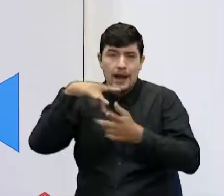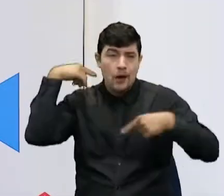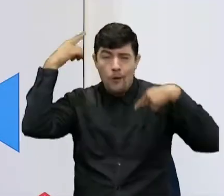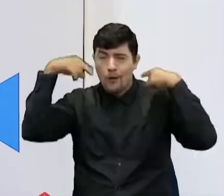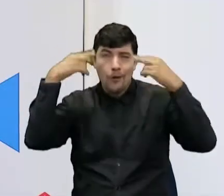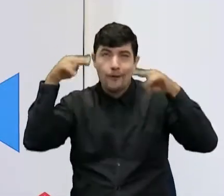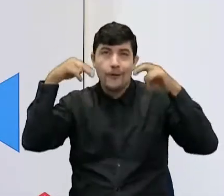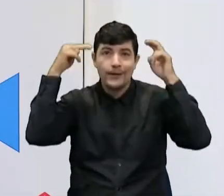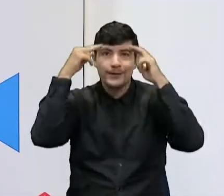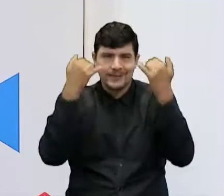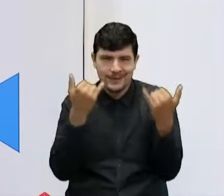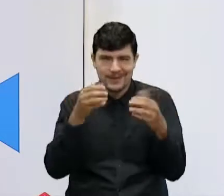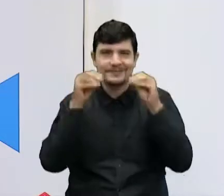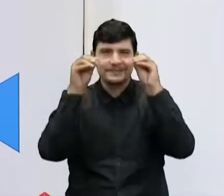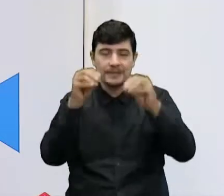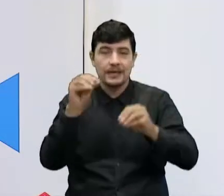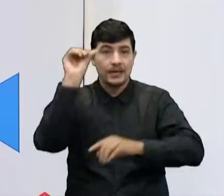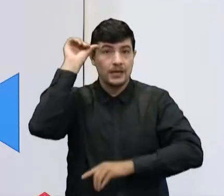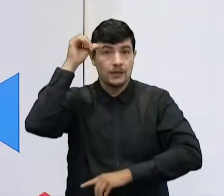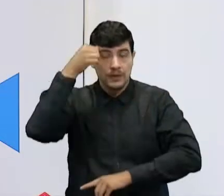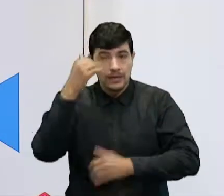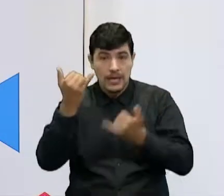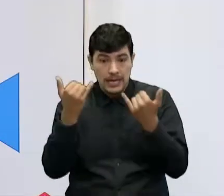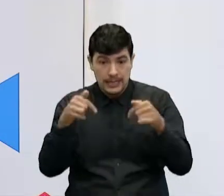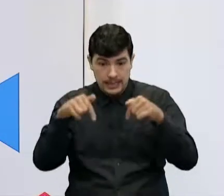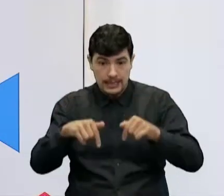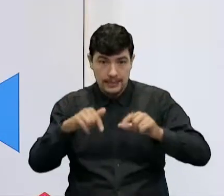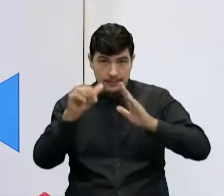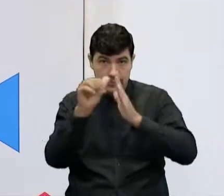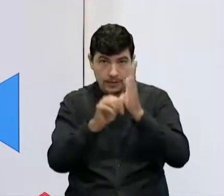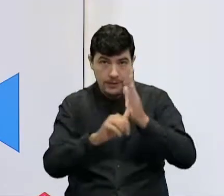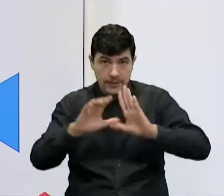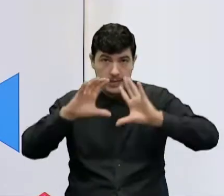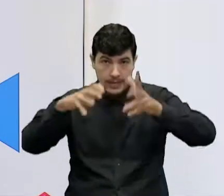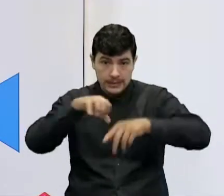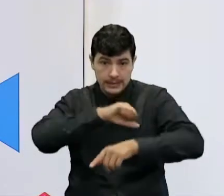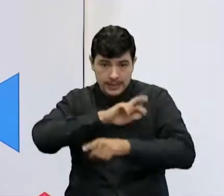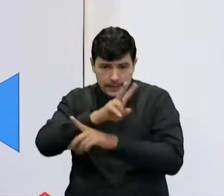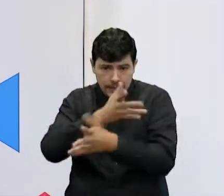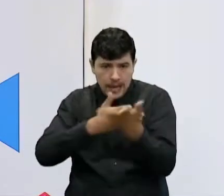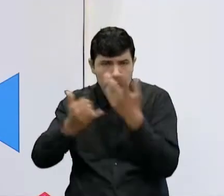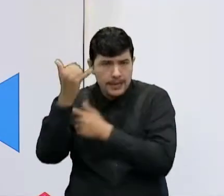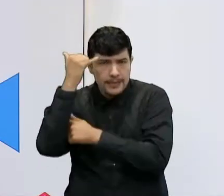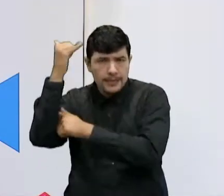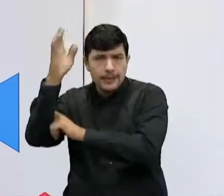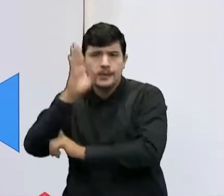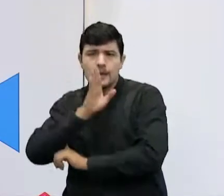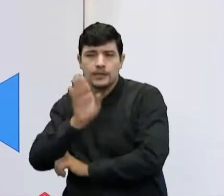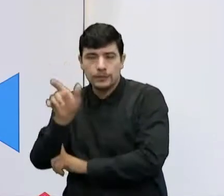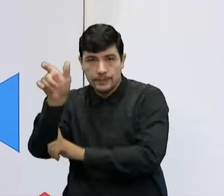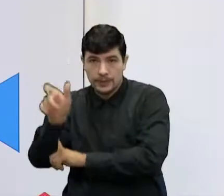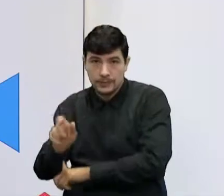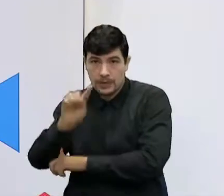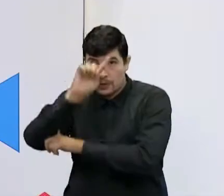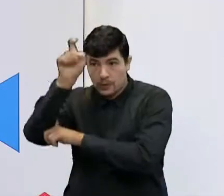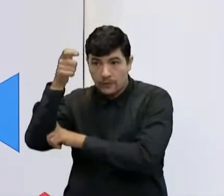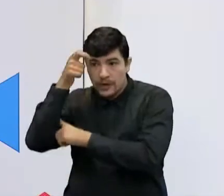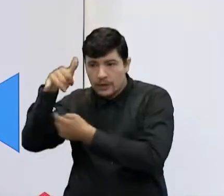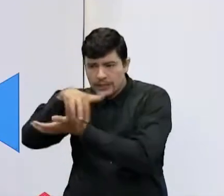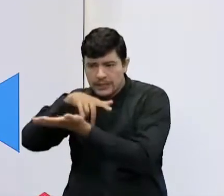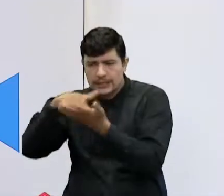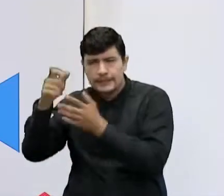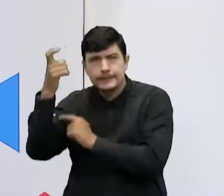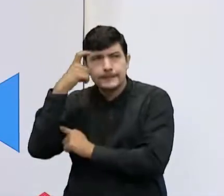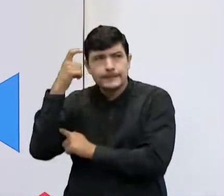contarles que este espacio es una estrategia educativa diseñada por la Gobernación de Santander Nuestro gobernador Mauricio Aguilar, quien pensó en algún